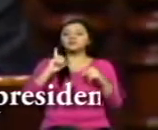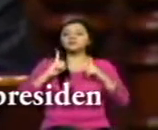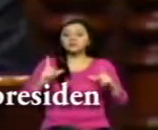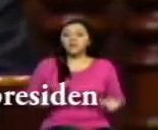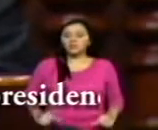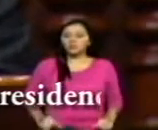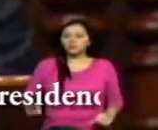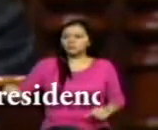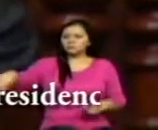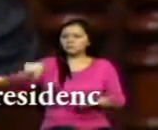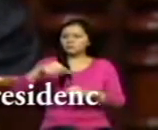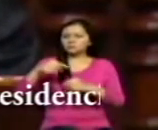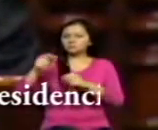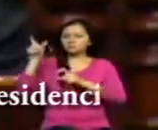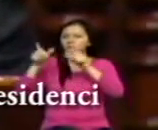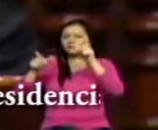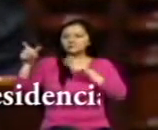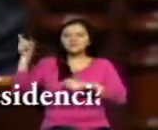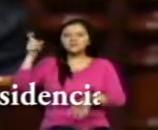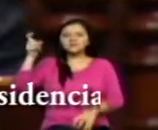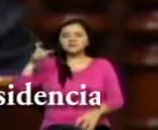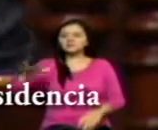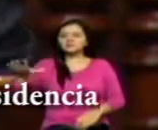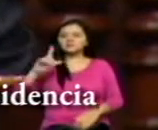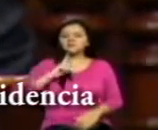las necesidades de las personas,